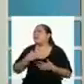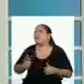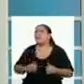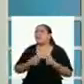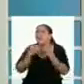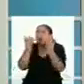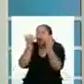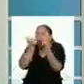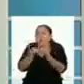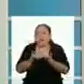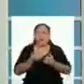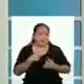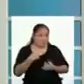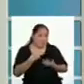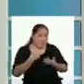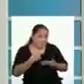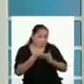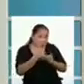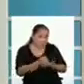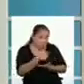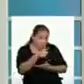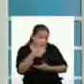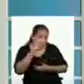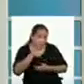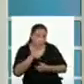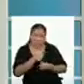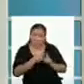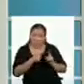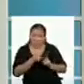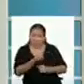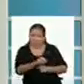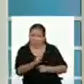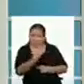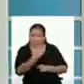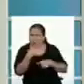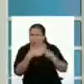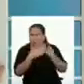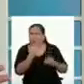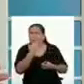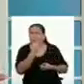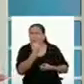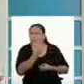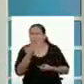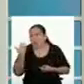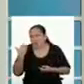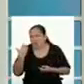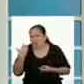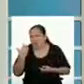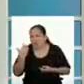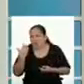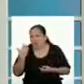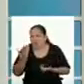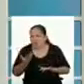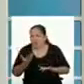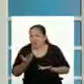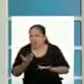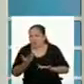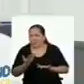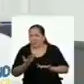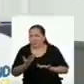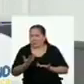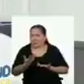Genial. Te ayudo en lo que necesites. Pero, ¿no me vas a contar lo que te pasó antes? No me digas que